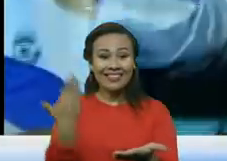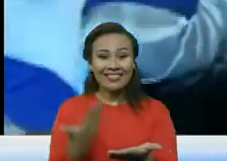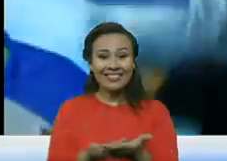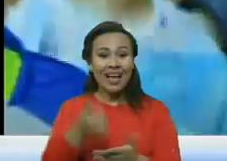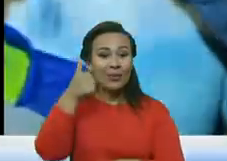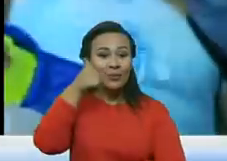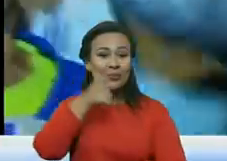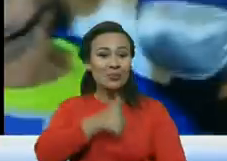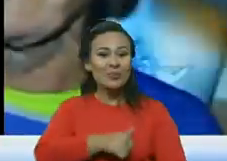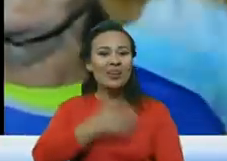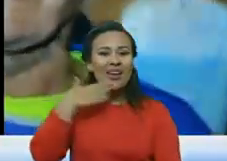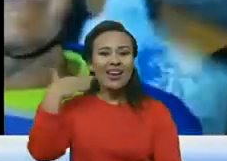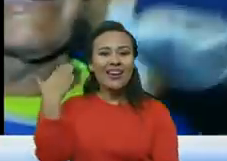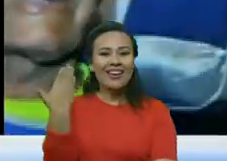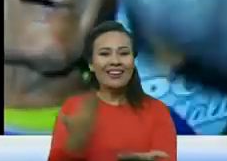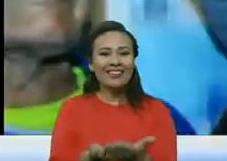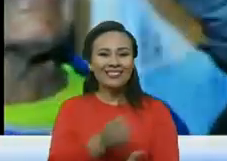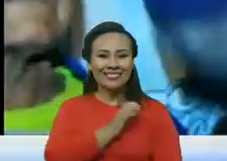Gracias